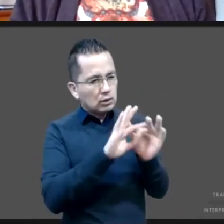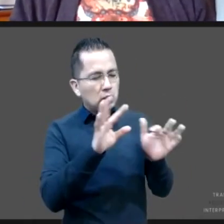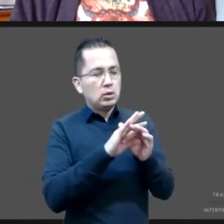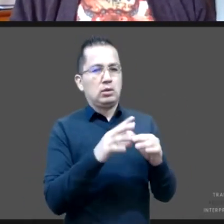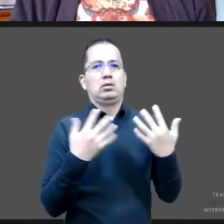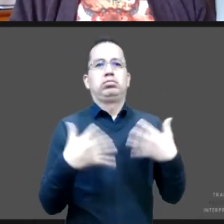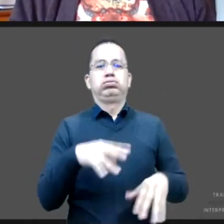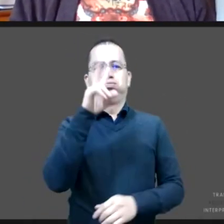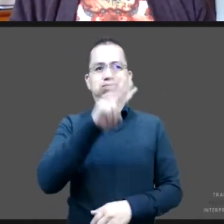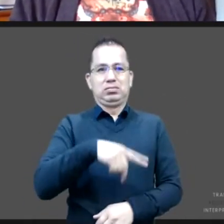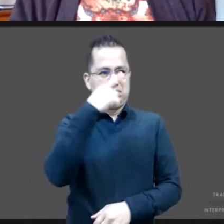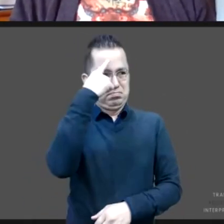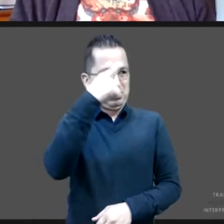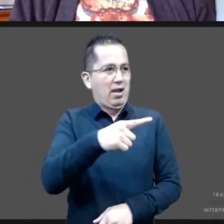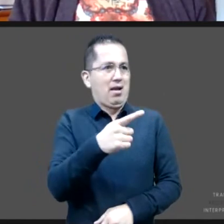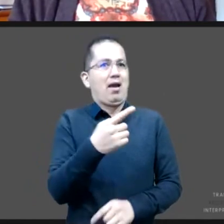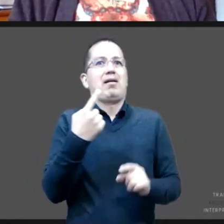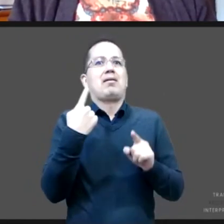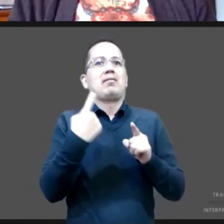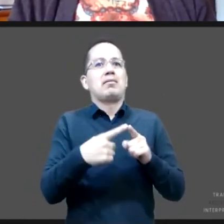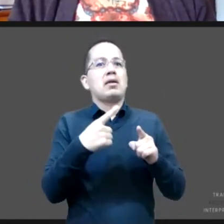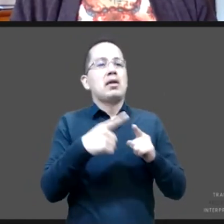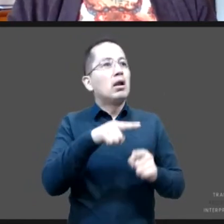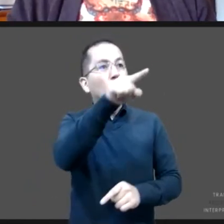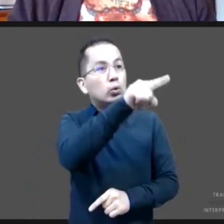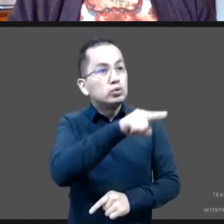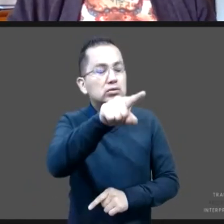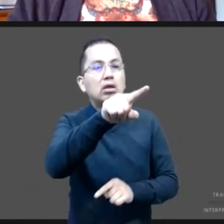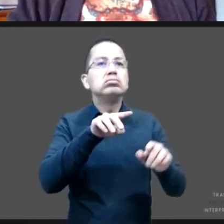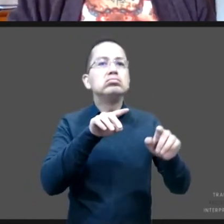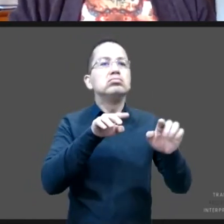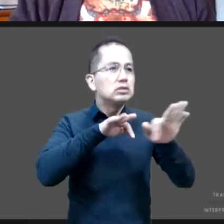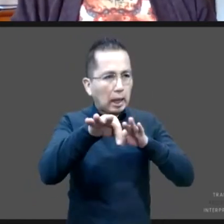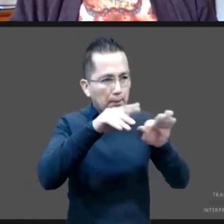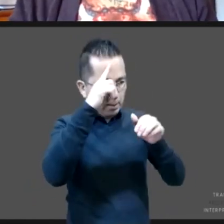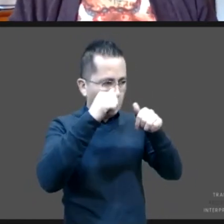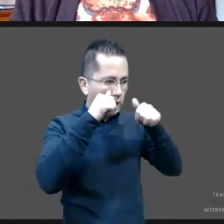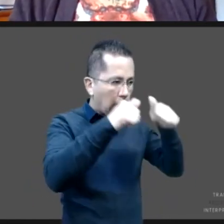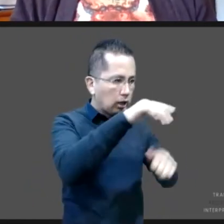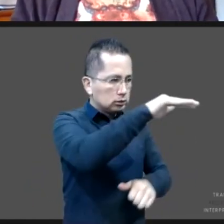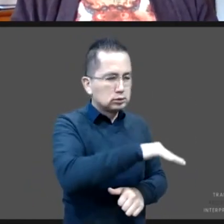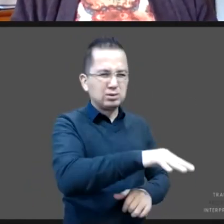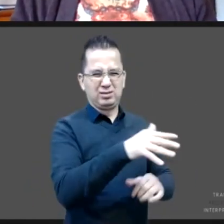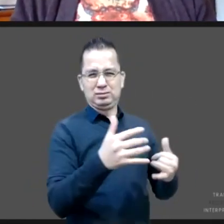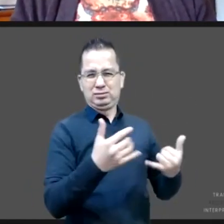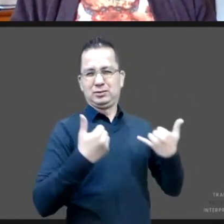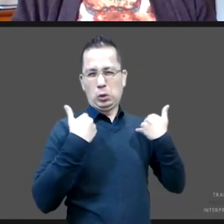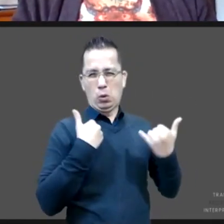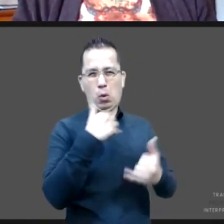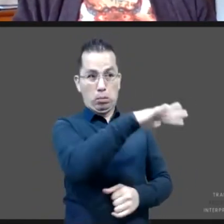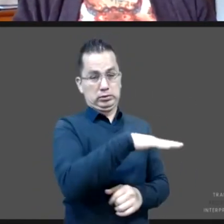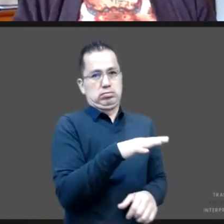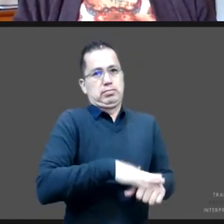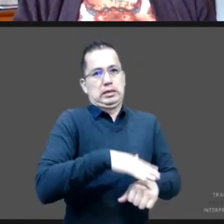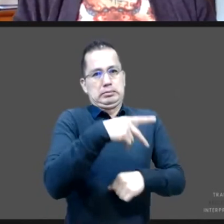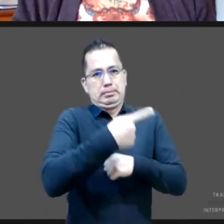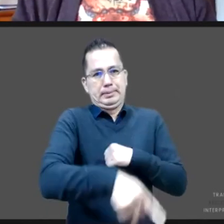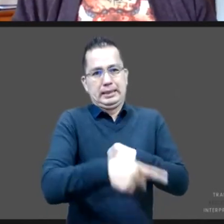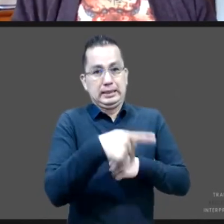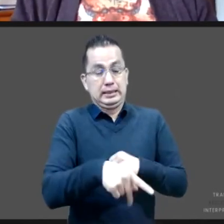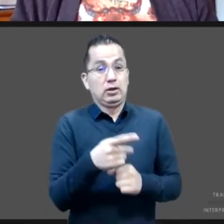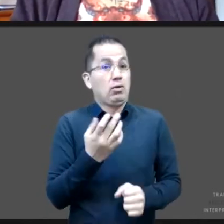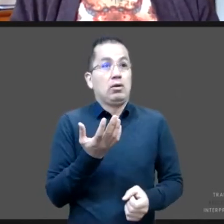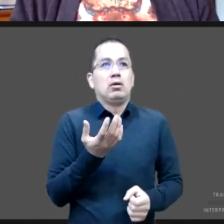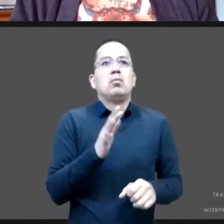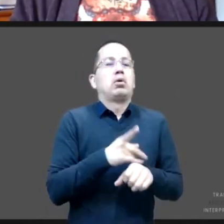y quiénes trabajan con las personas más vulneradas y vulnerables en esta en esta suerte de